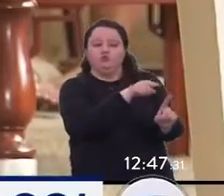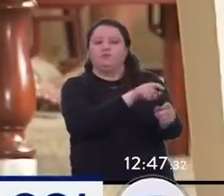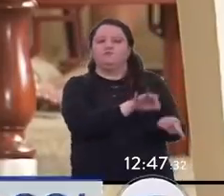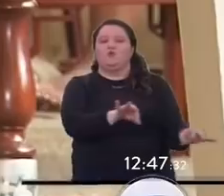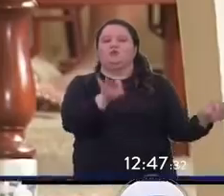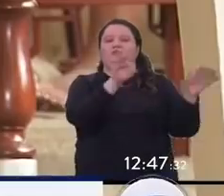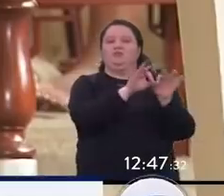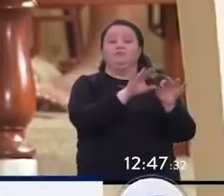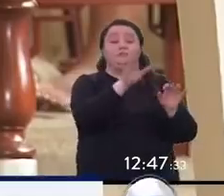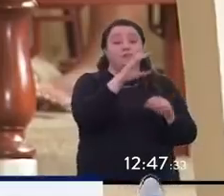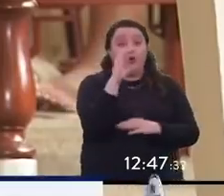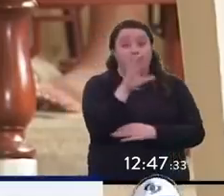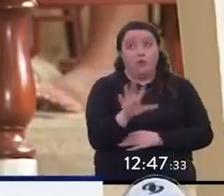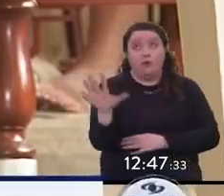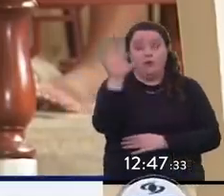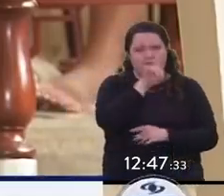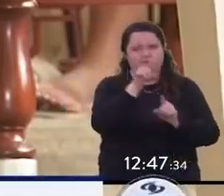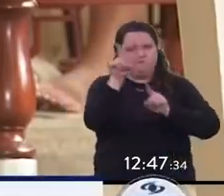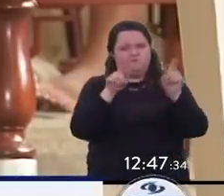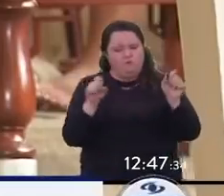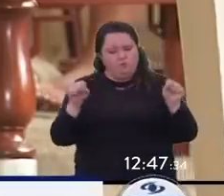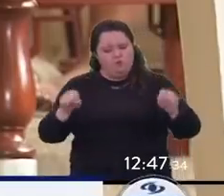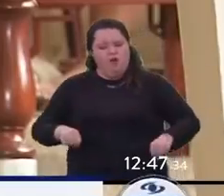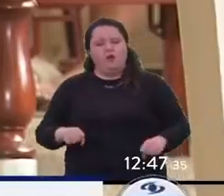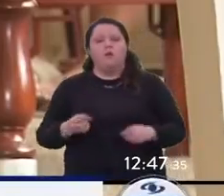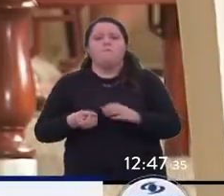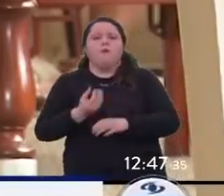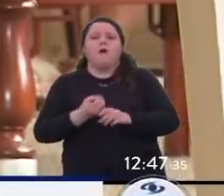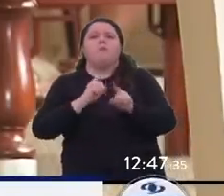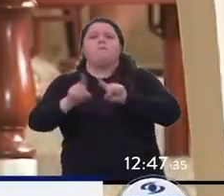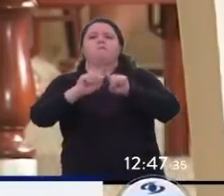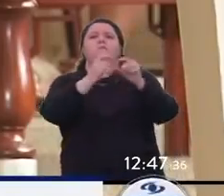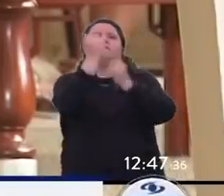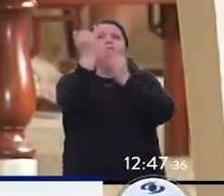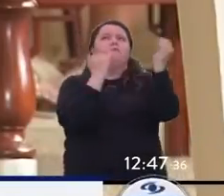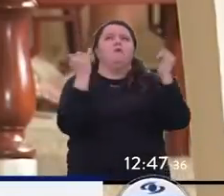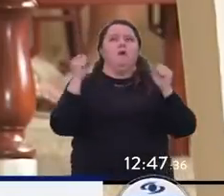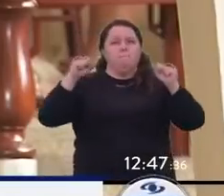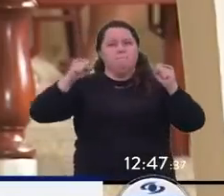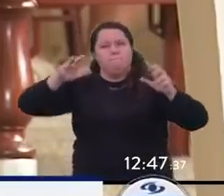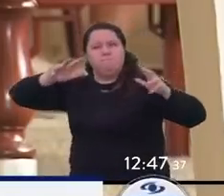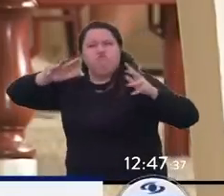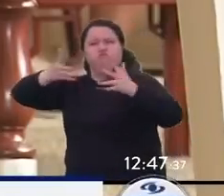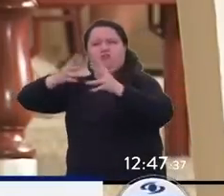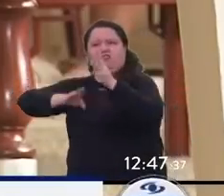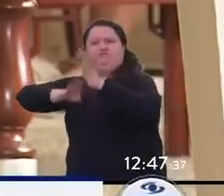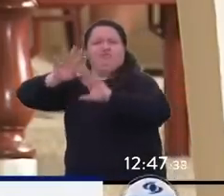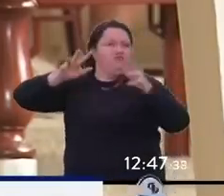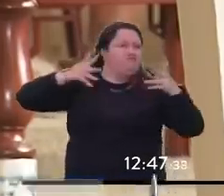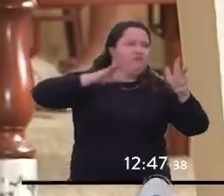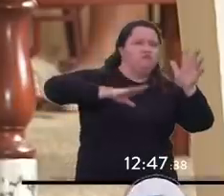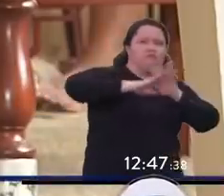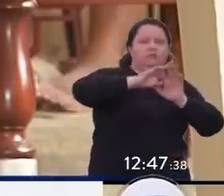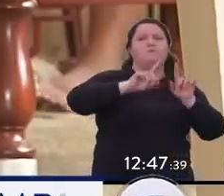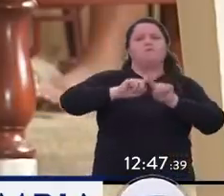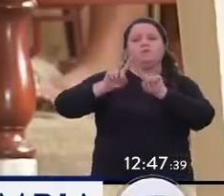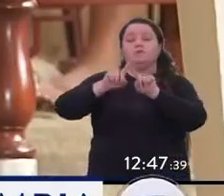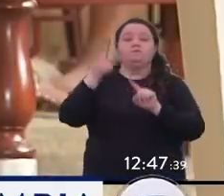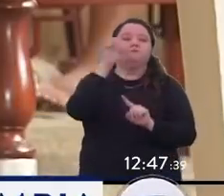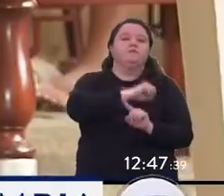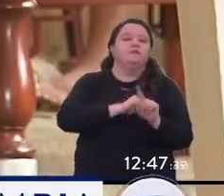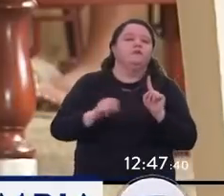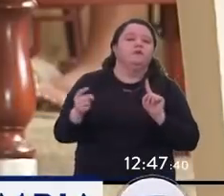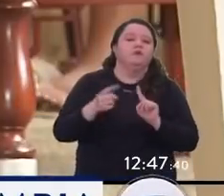Colombia tiene varios potenciales productivos que hay que potenciar y hay que fortalecer. Uno, el